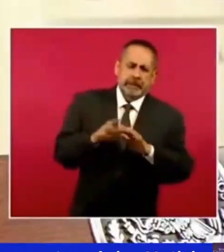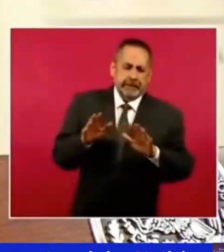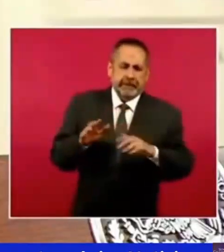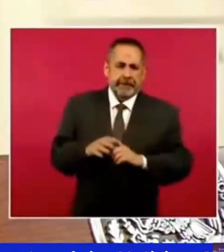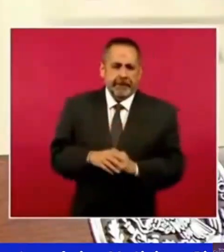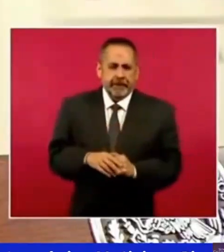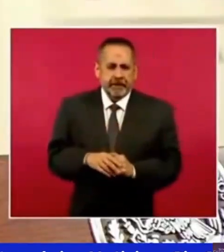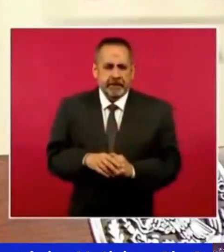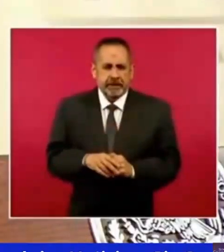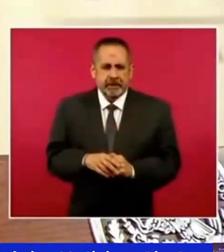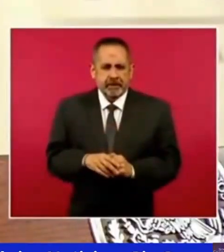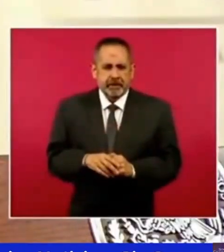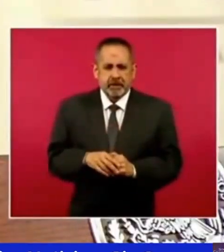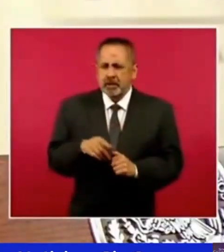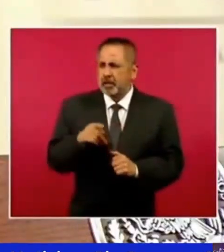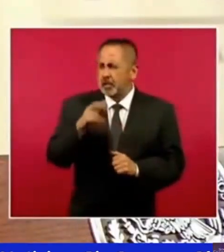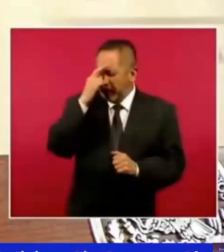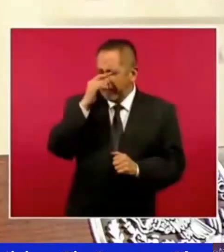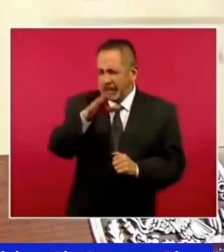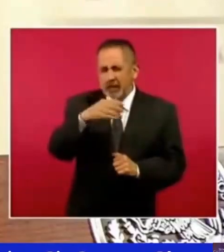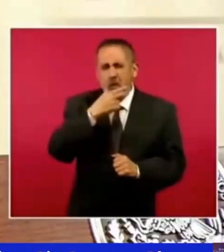Este sacerdote extraordinario,